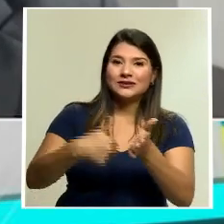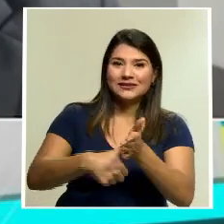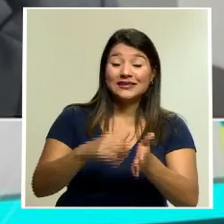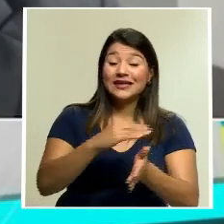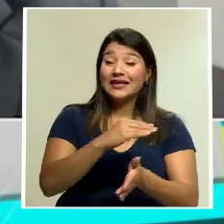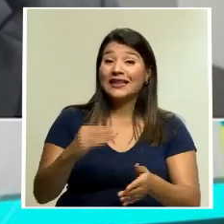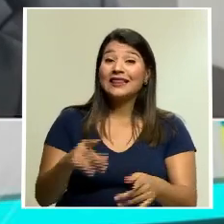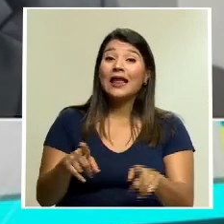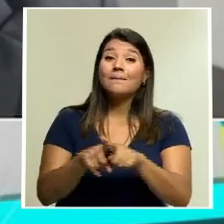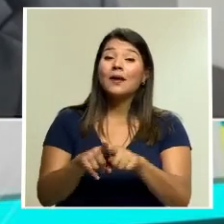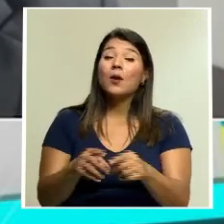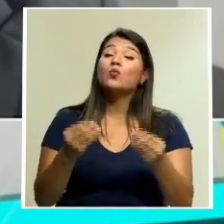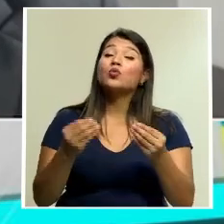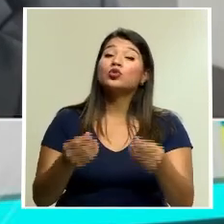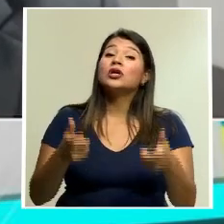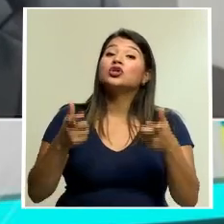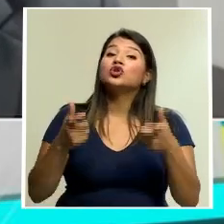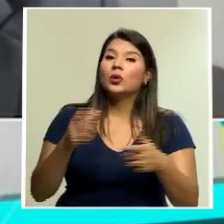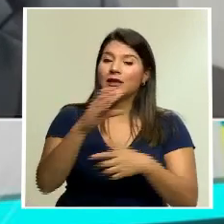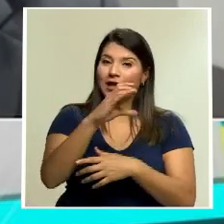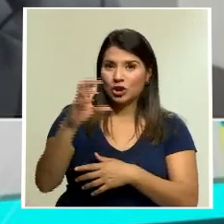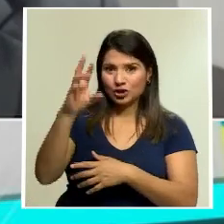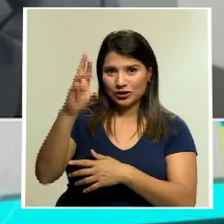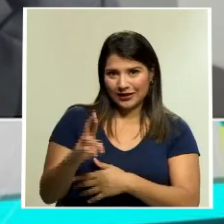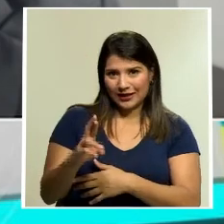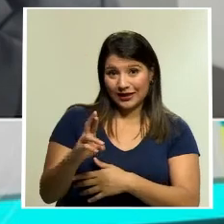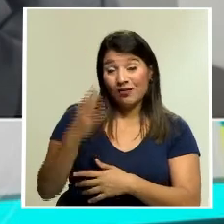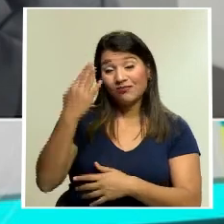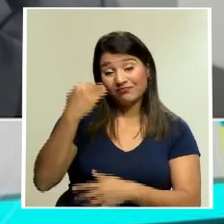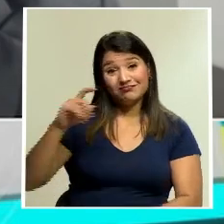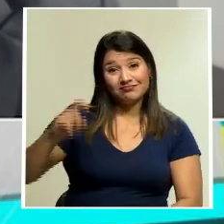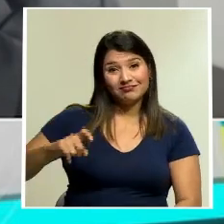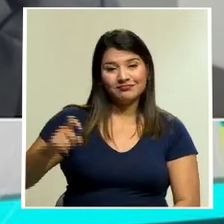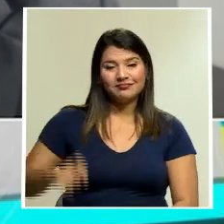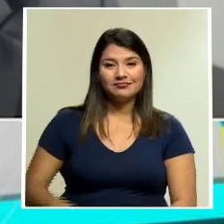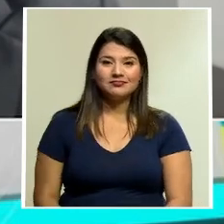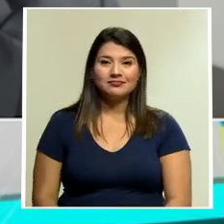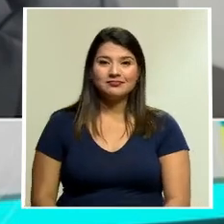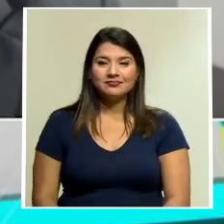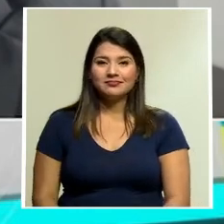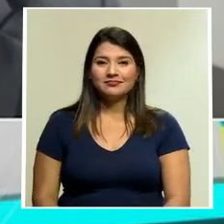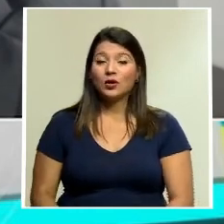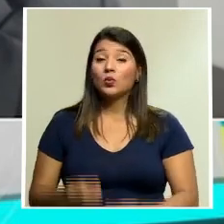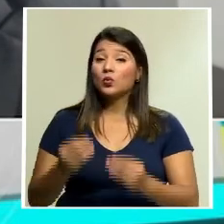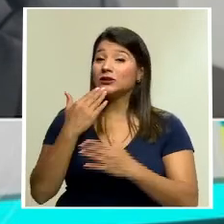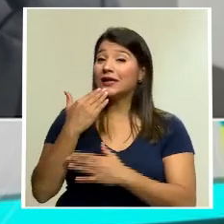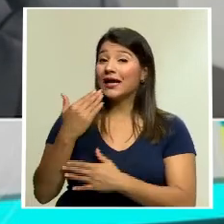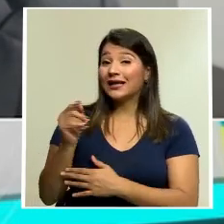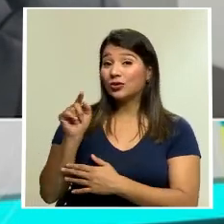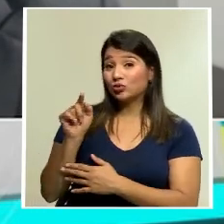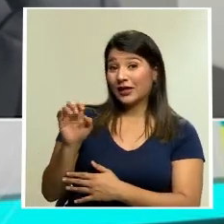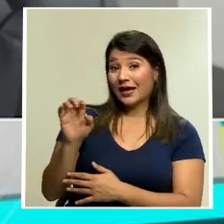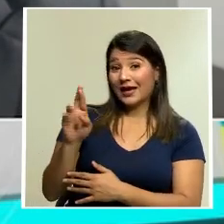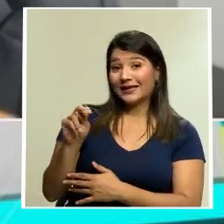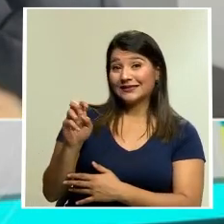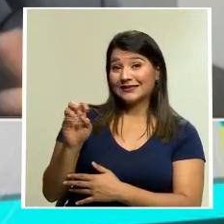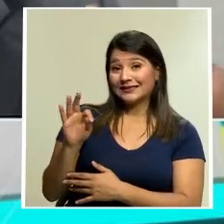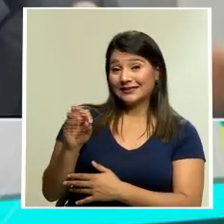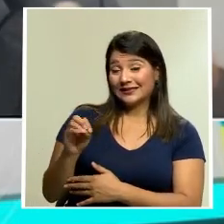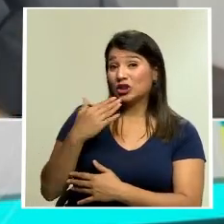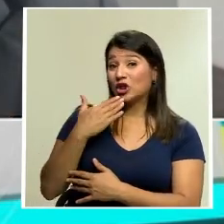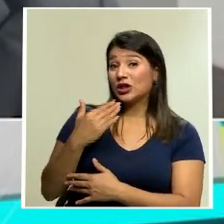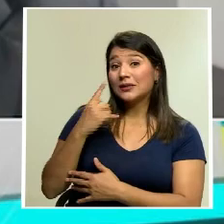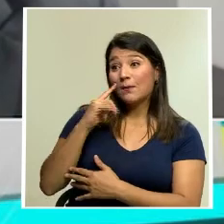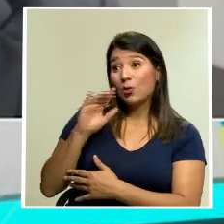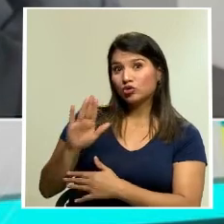sobre todo mucha suerte a Costa Rica, que la necesitamos. Muchas gracias a usted, don Ernesto, y por el